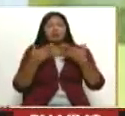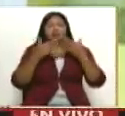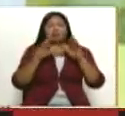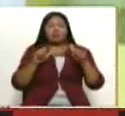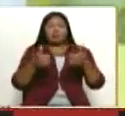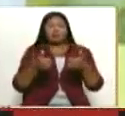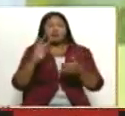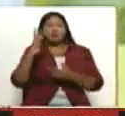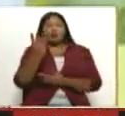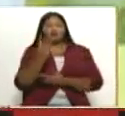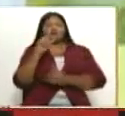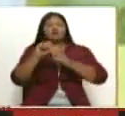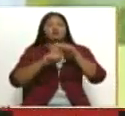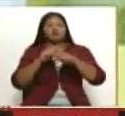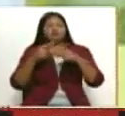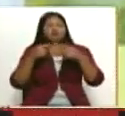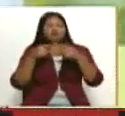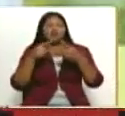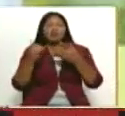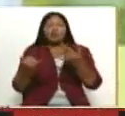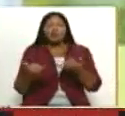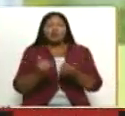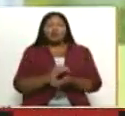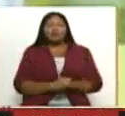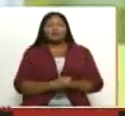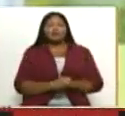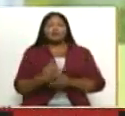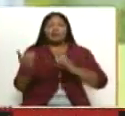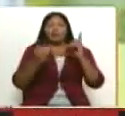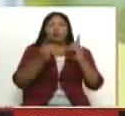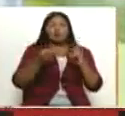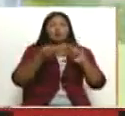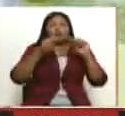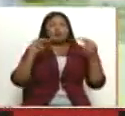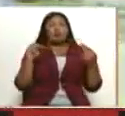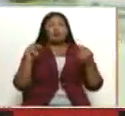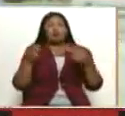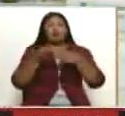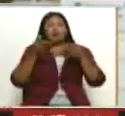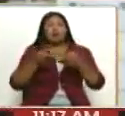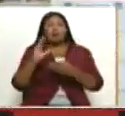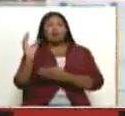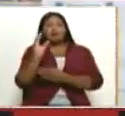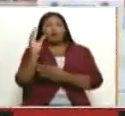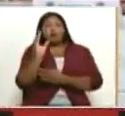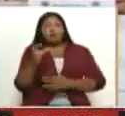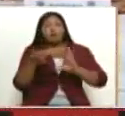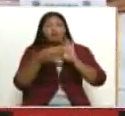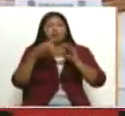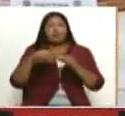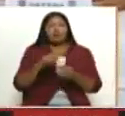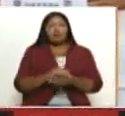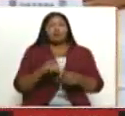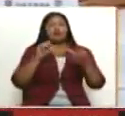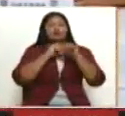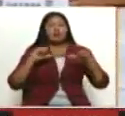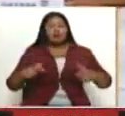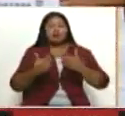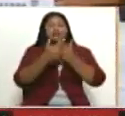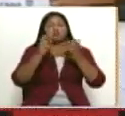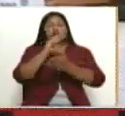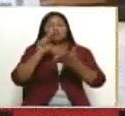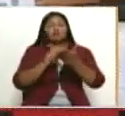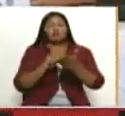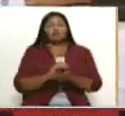del cuarto ciclo de los diálogos de paz entre el Gobierno de la República de Colombia y el Ejército de Liberación